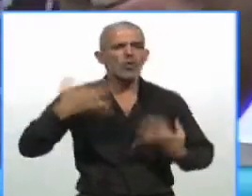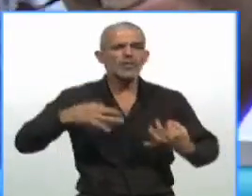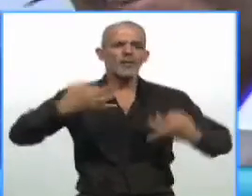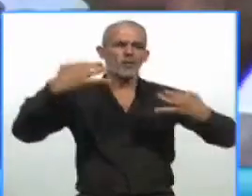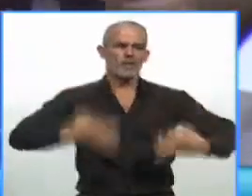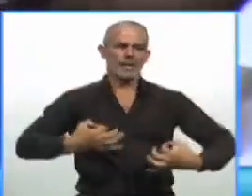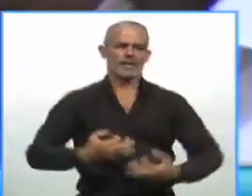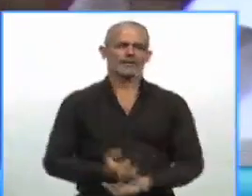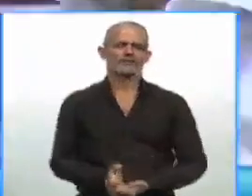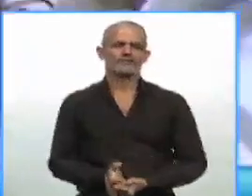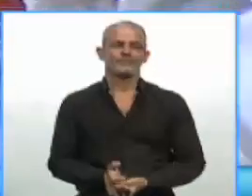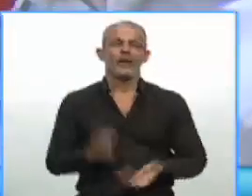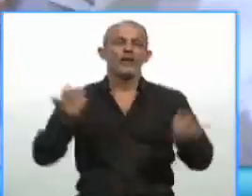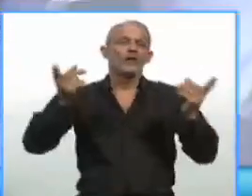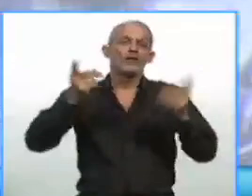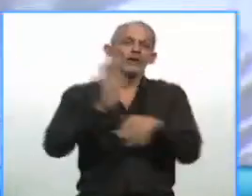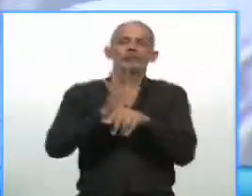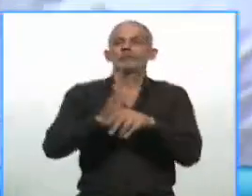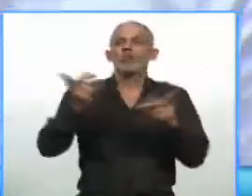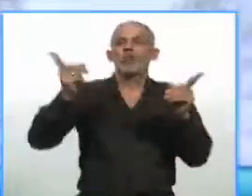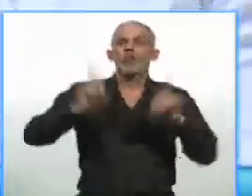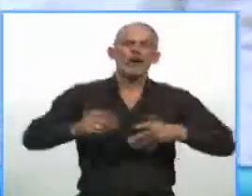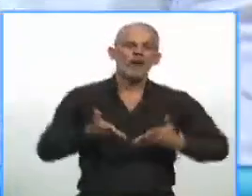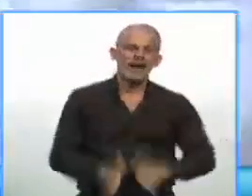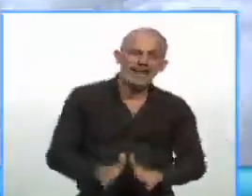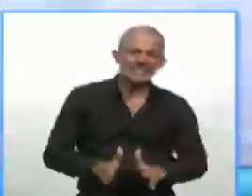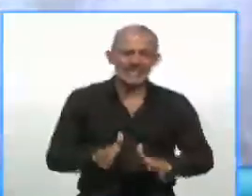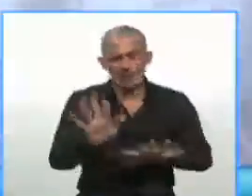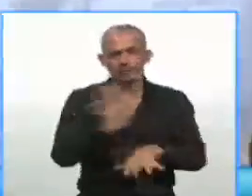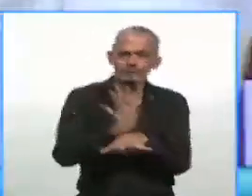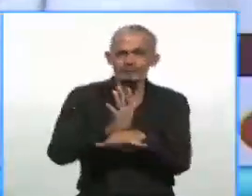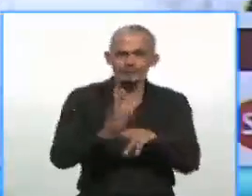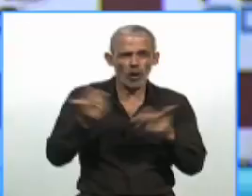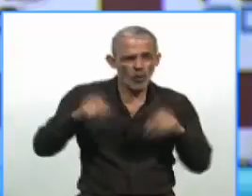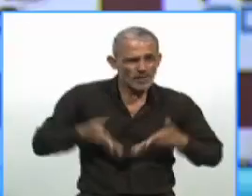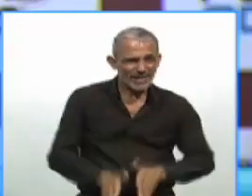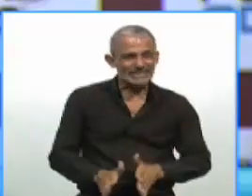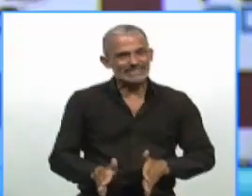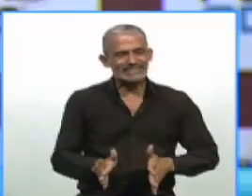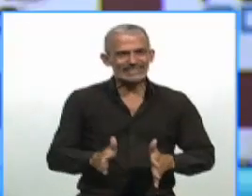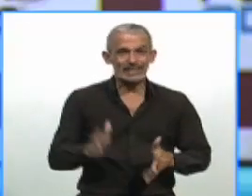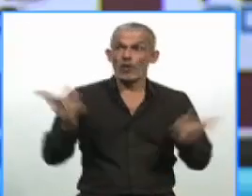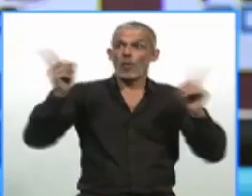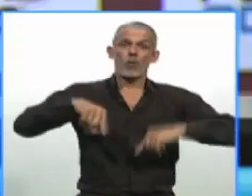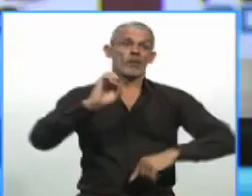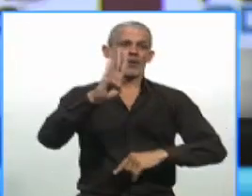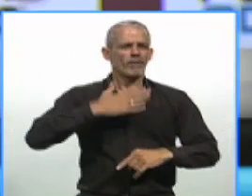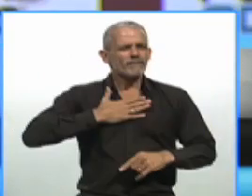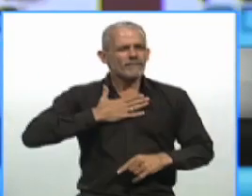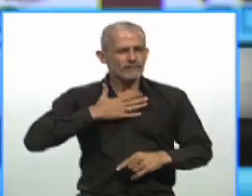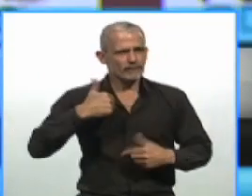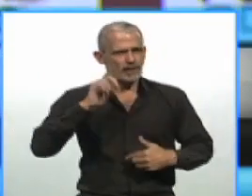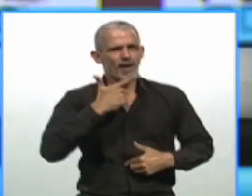¿no? Volver a nacer, no sé. Obviamente que volver al club que yo